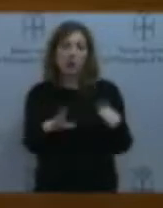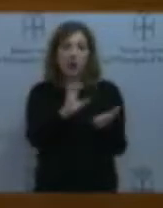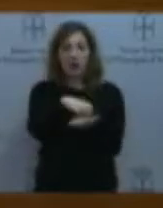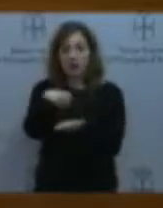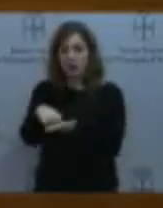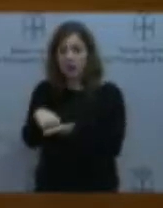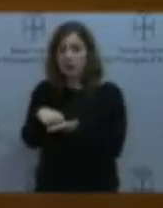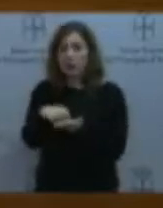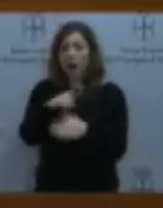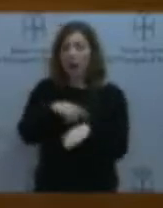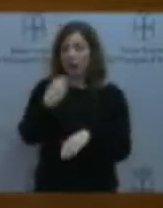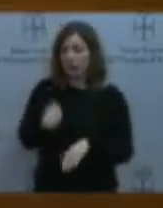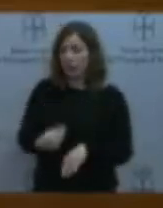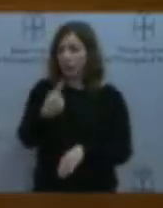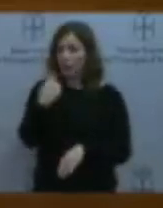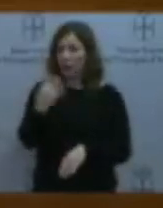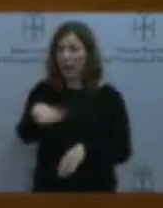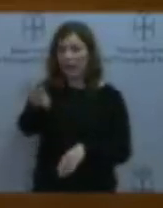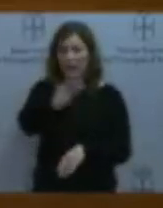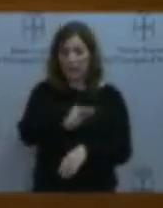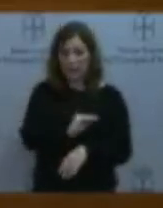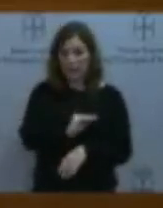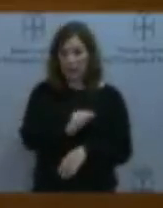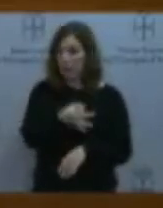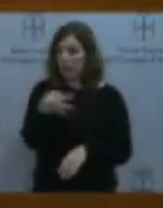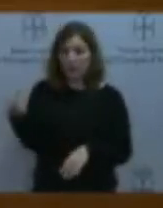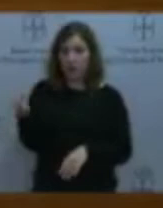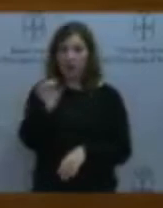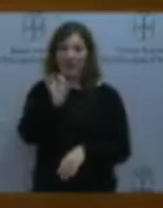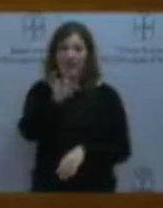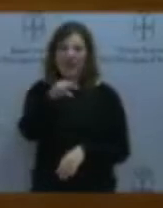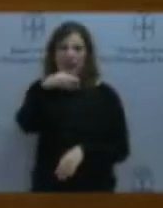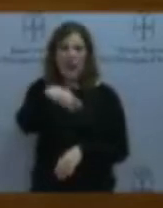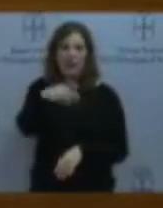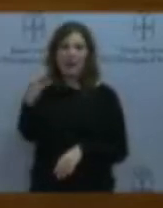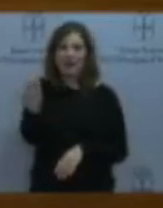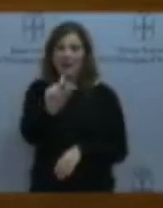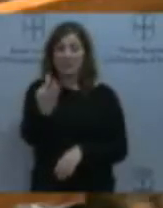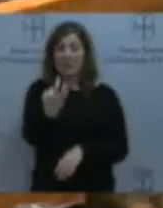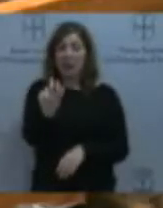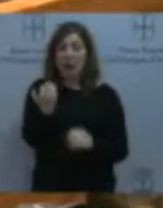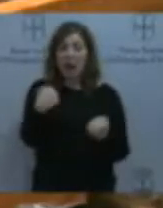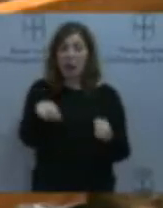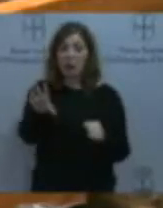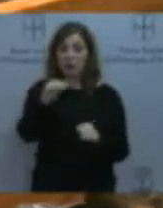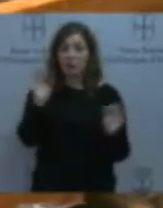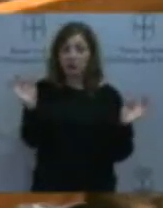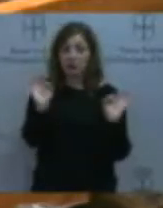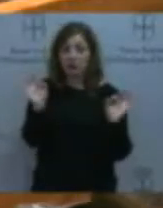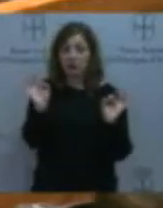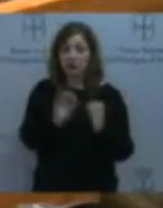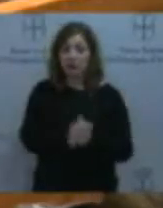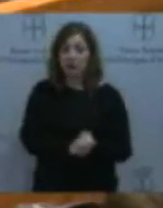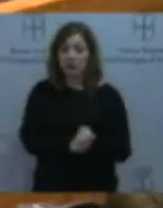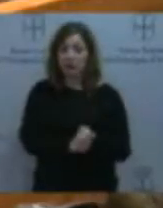mismo tiempo que comprendía perfectamente lo que había sido el 15M sin entender absolutamente nada. Por un lado teníamos,